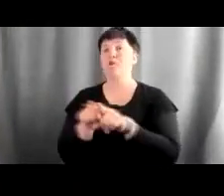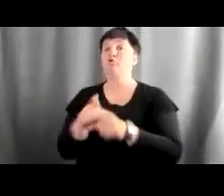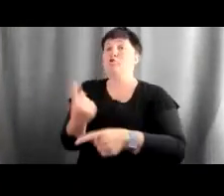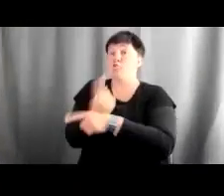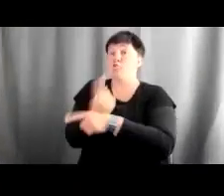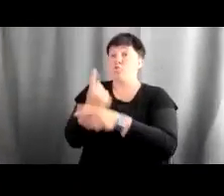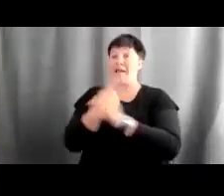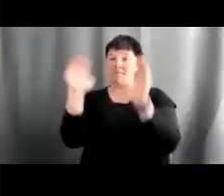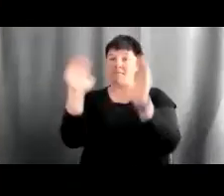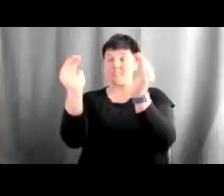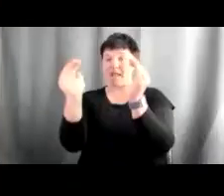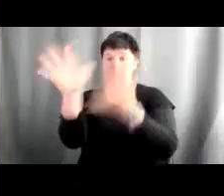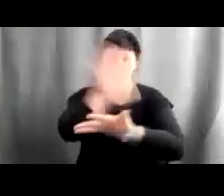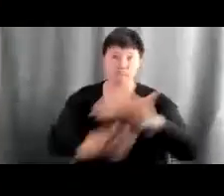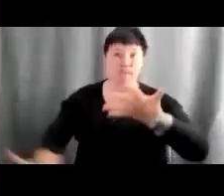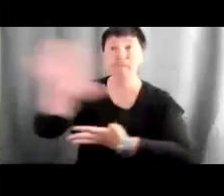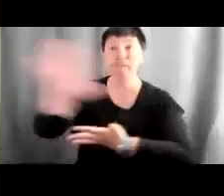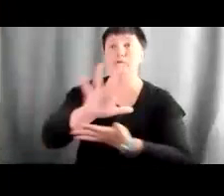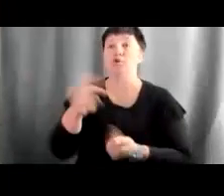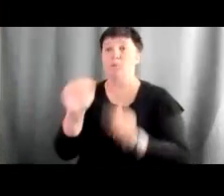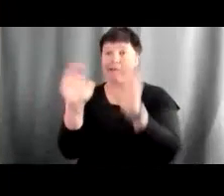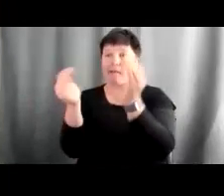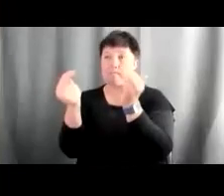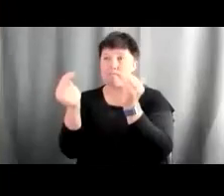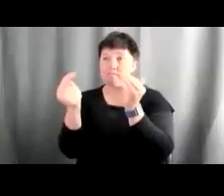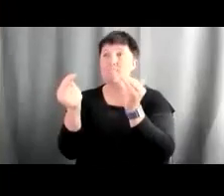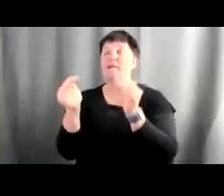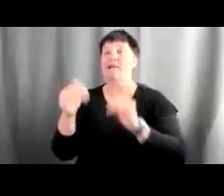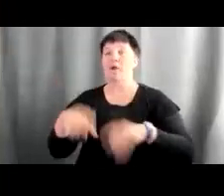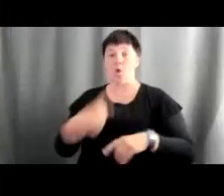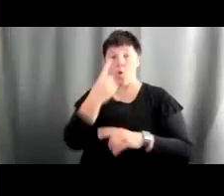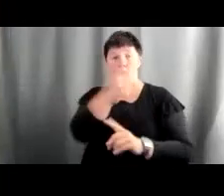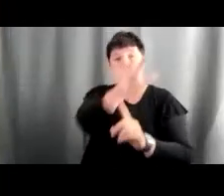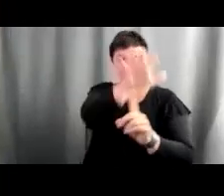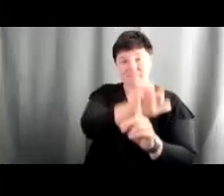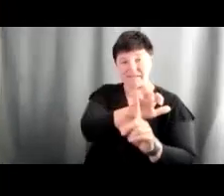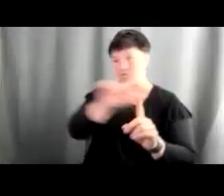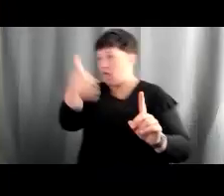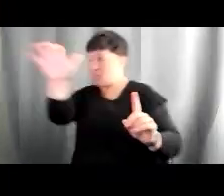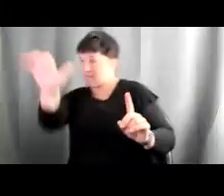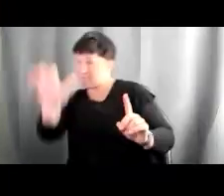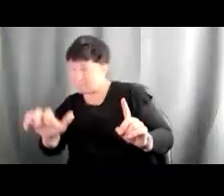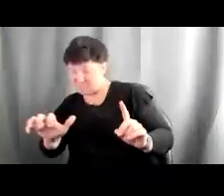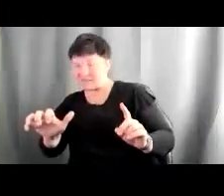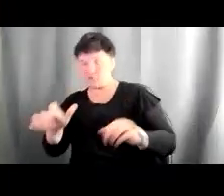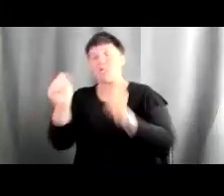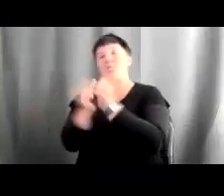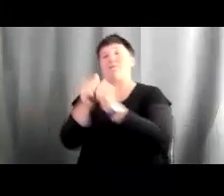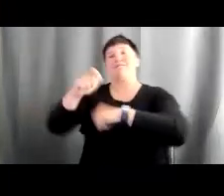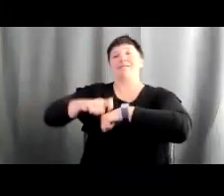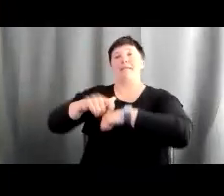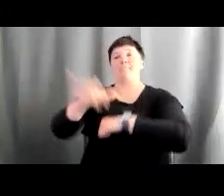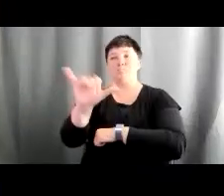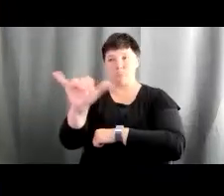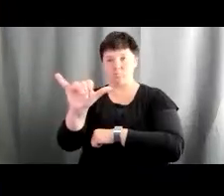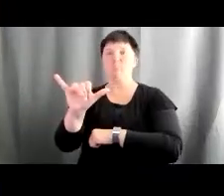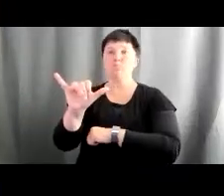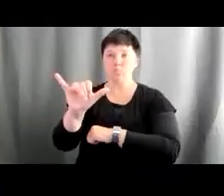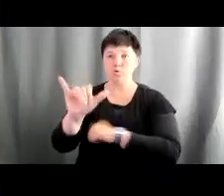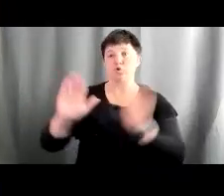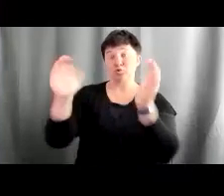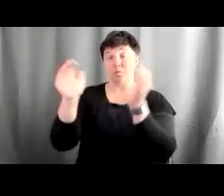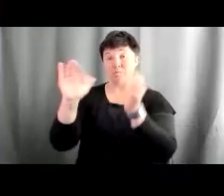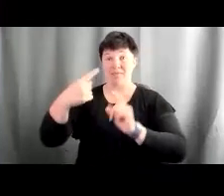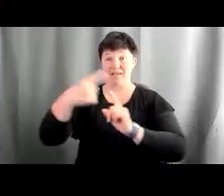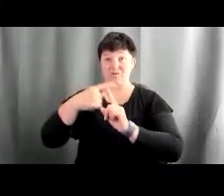sean comparables en todo el espacio, para comparar la puntuación de anomalía de un píxel a otro píxel y a través del tiempo. Así que podemos